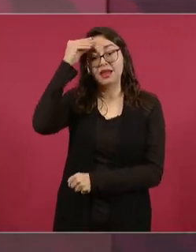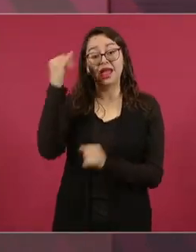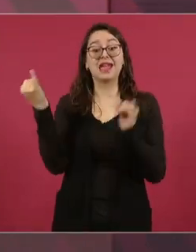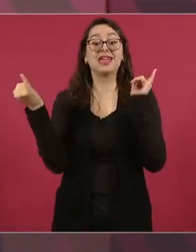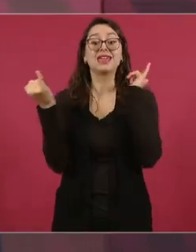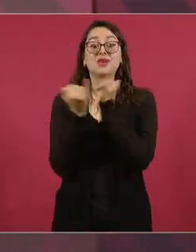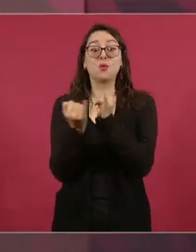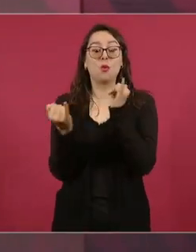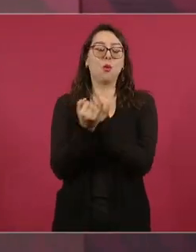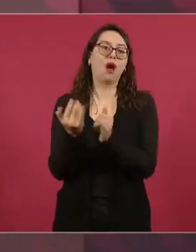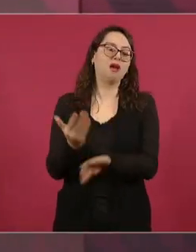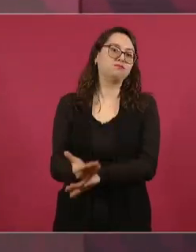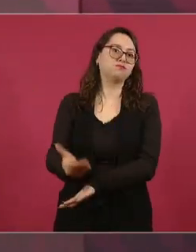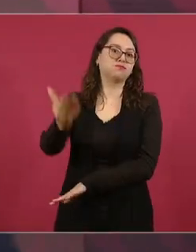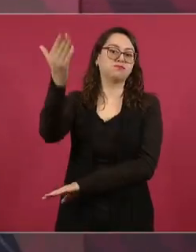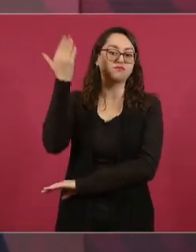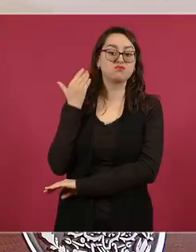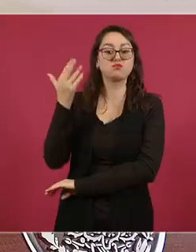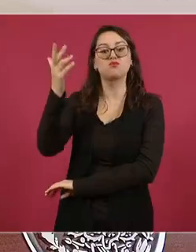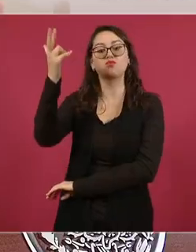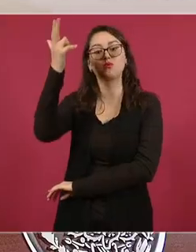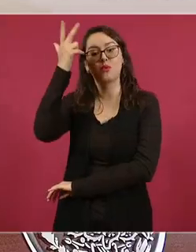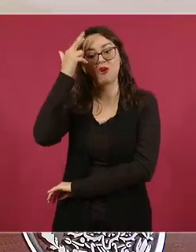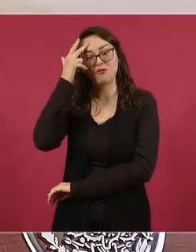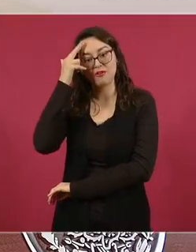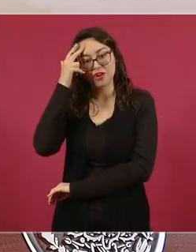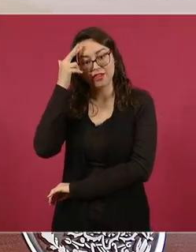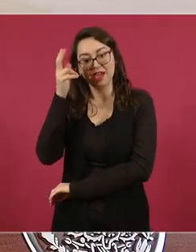costó arrancarlo?